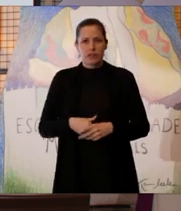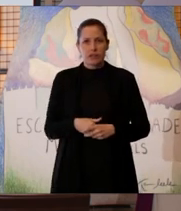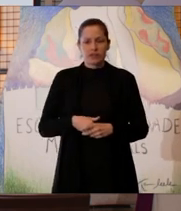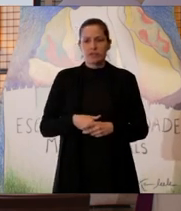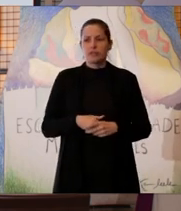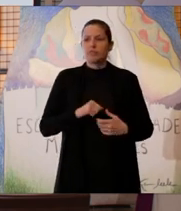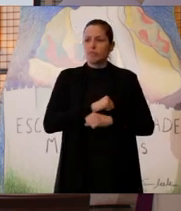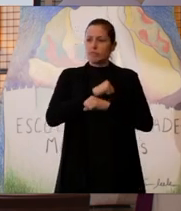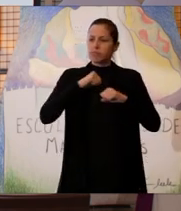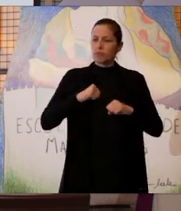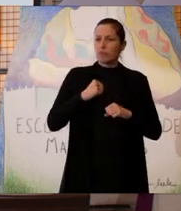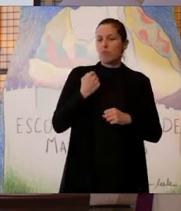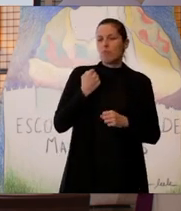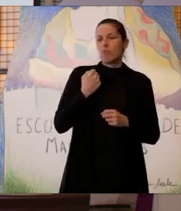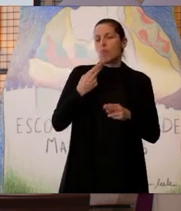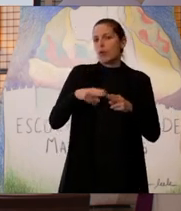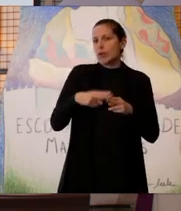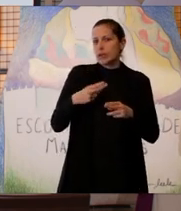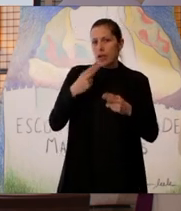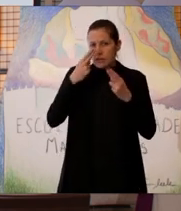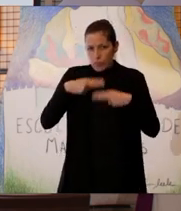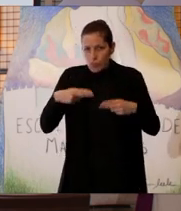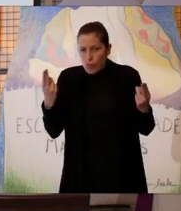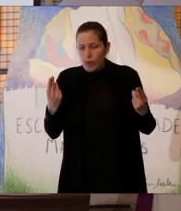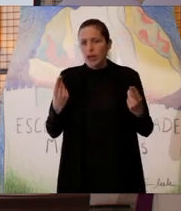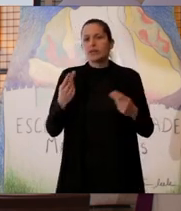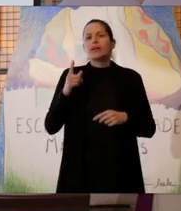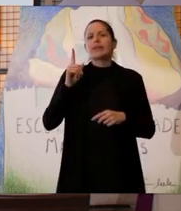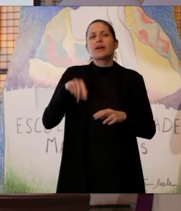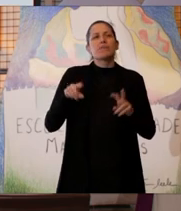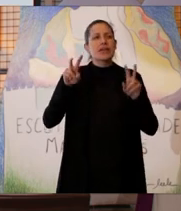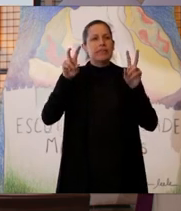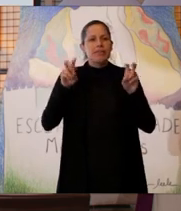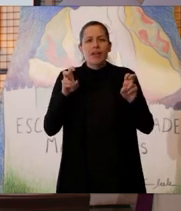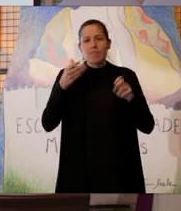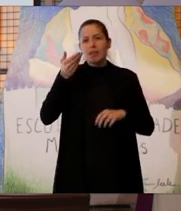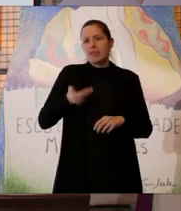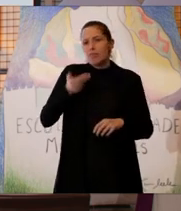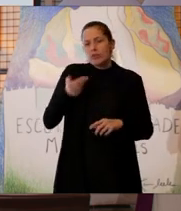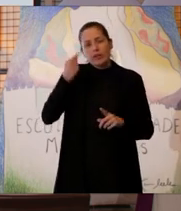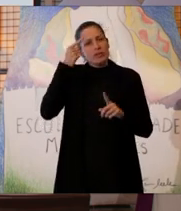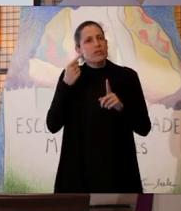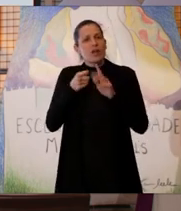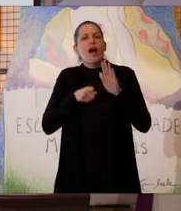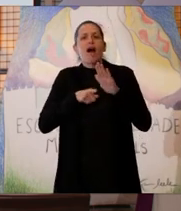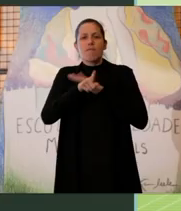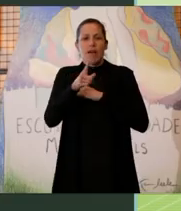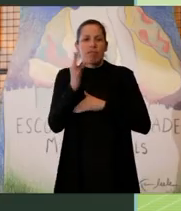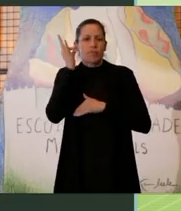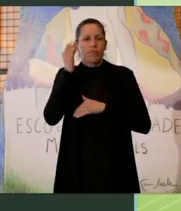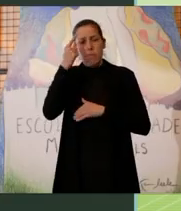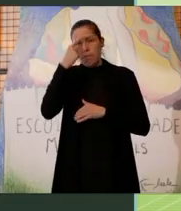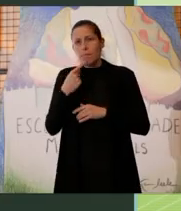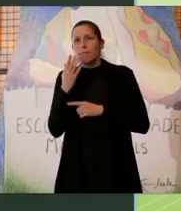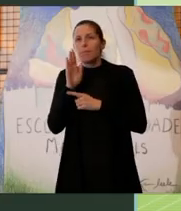públicas yo creo que busca el consenso político en cuestiones que Son imprescindibles para el avance de los Derechos políticos de las mujeres de la presencia de las